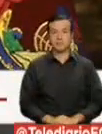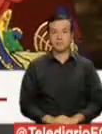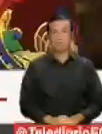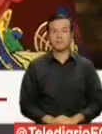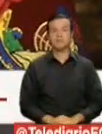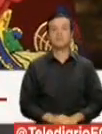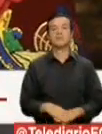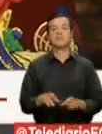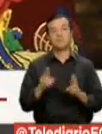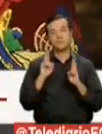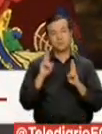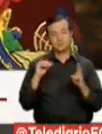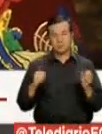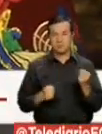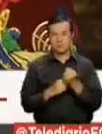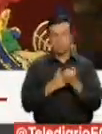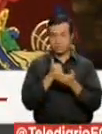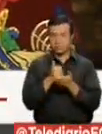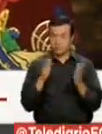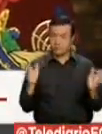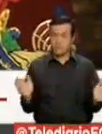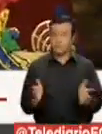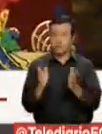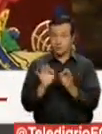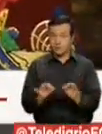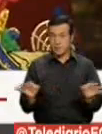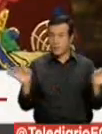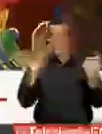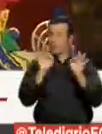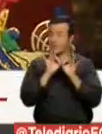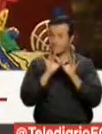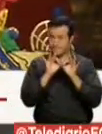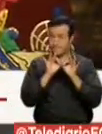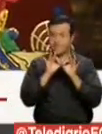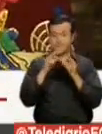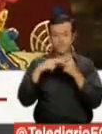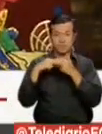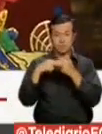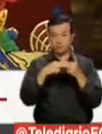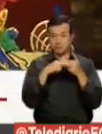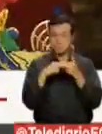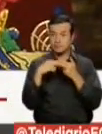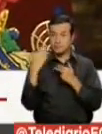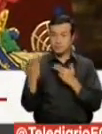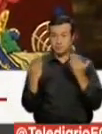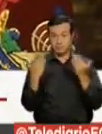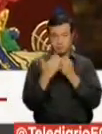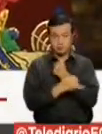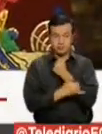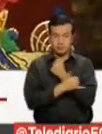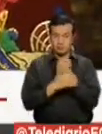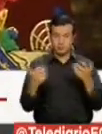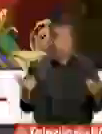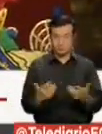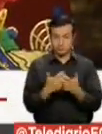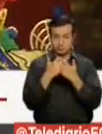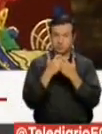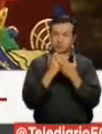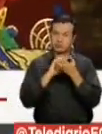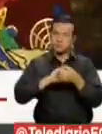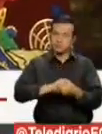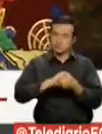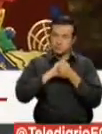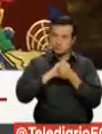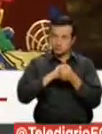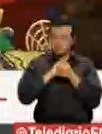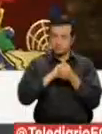Espero que contribuya a dar impulsos importantes para profundizar las relaciones entre nuestros países, para que nos acerquemos